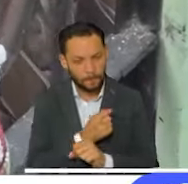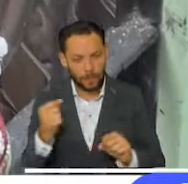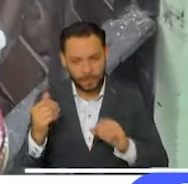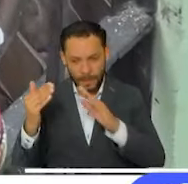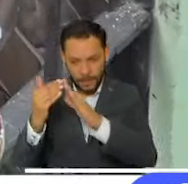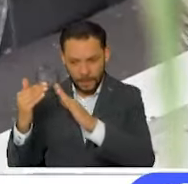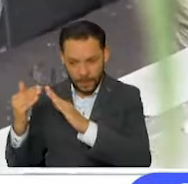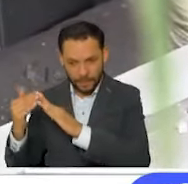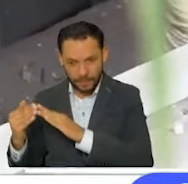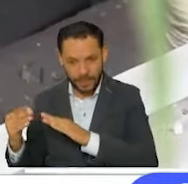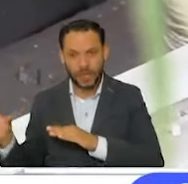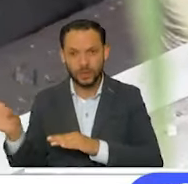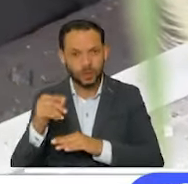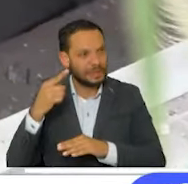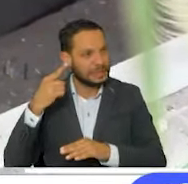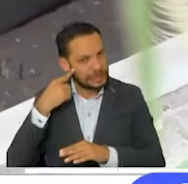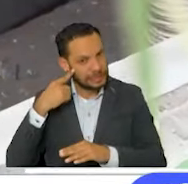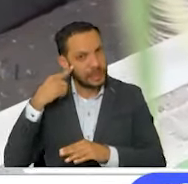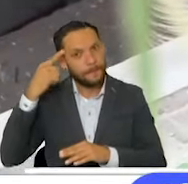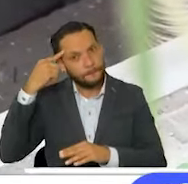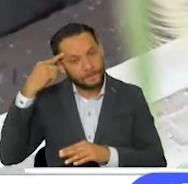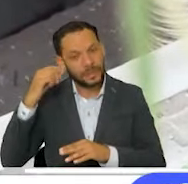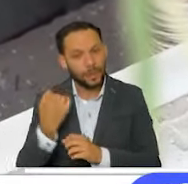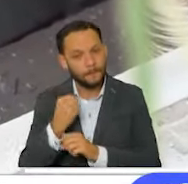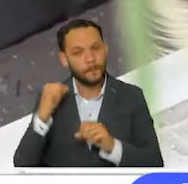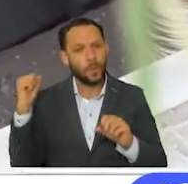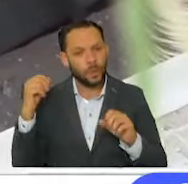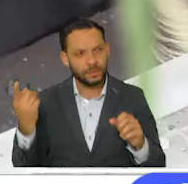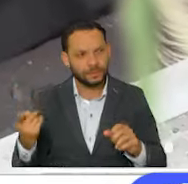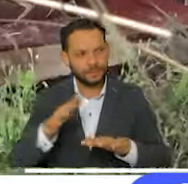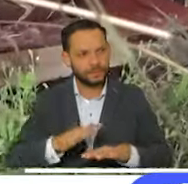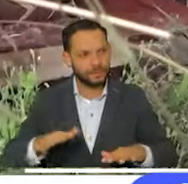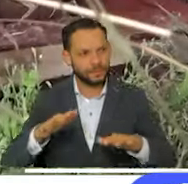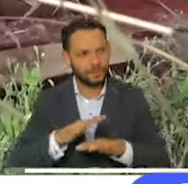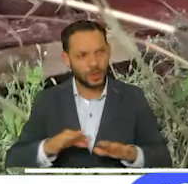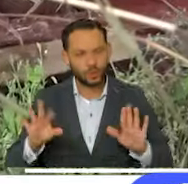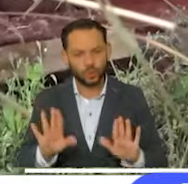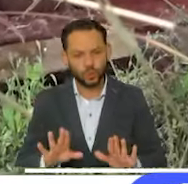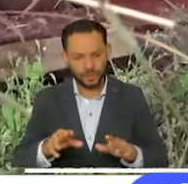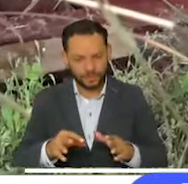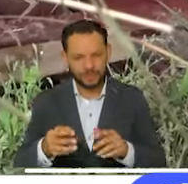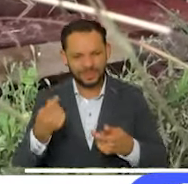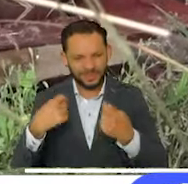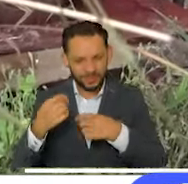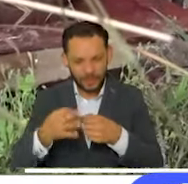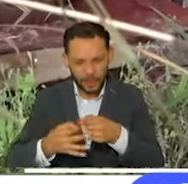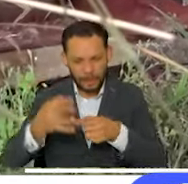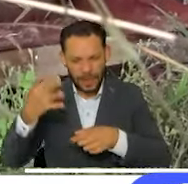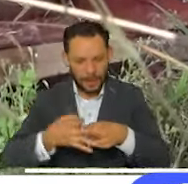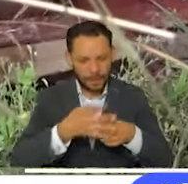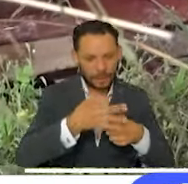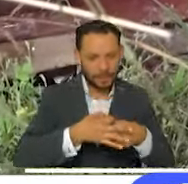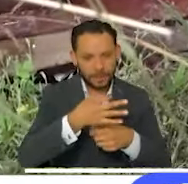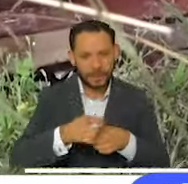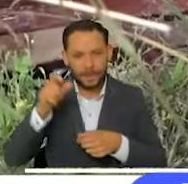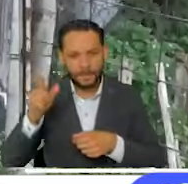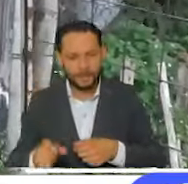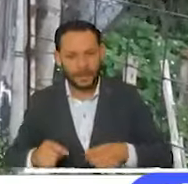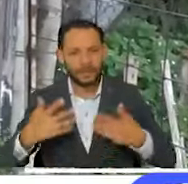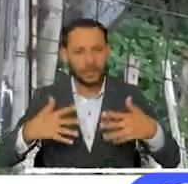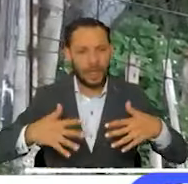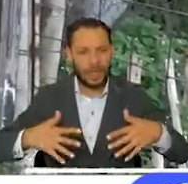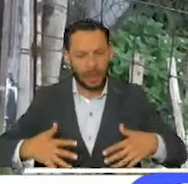alejadas la escucharon y pensaron en lo peor la zona de la emergencia tenía un fuerte olor a pólvora y damnificados como Don Hugo quien Lucía tembloroso y aún aturdido